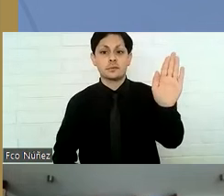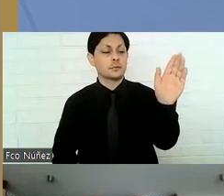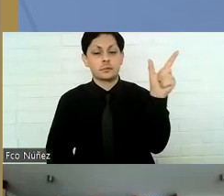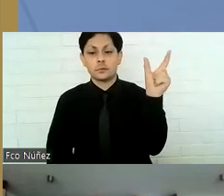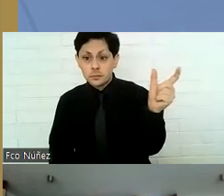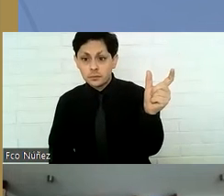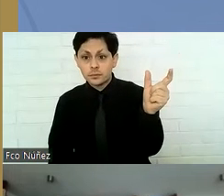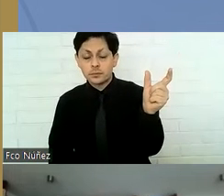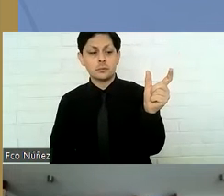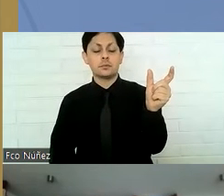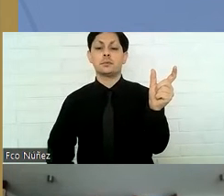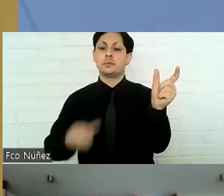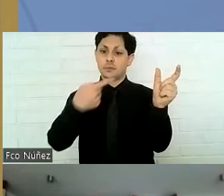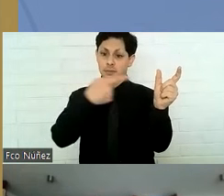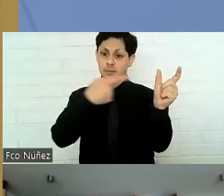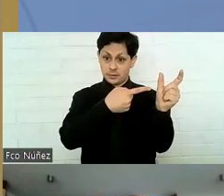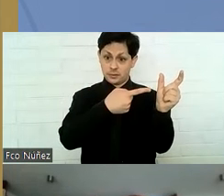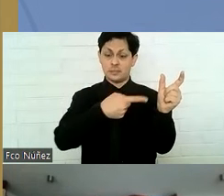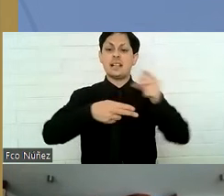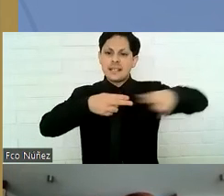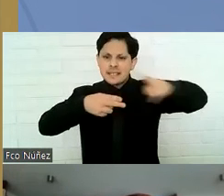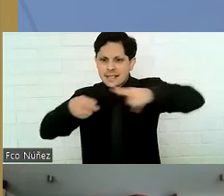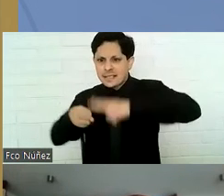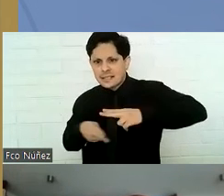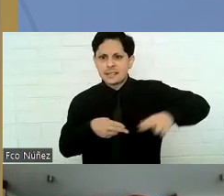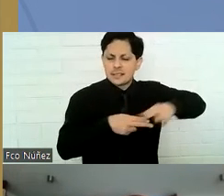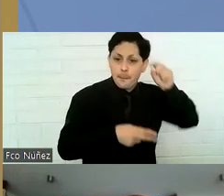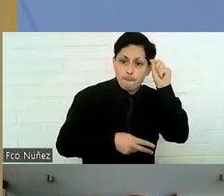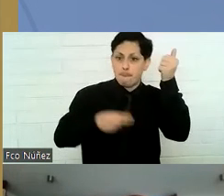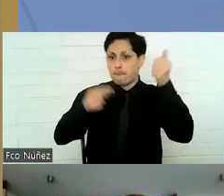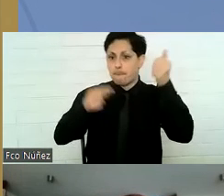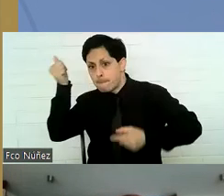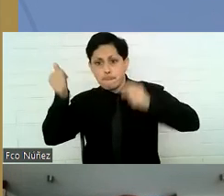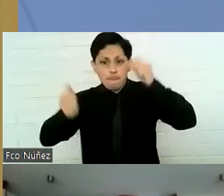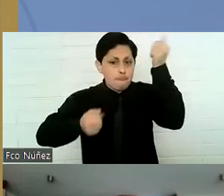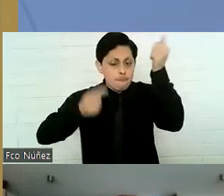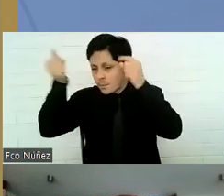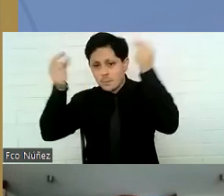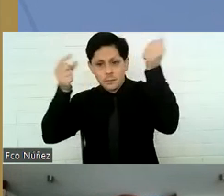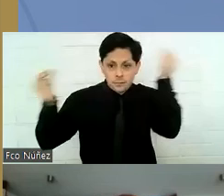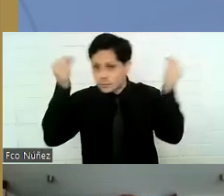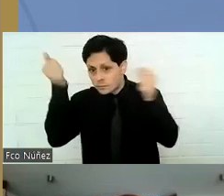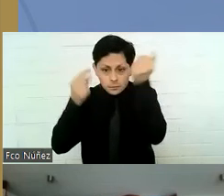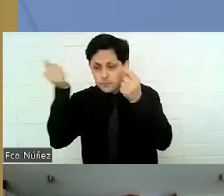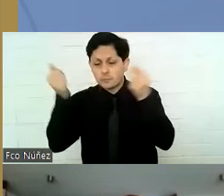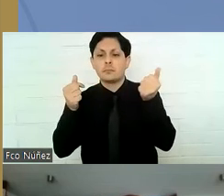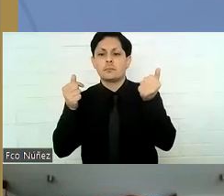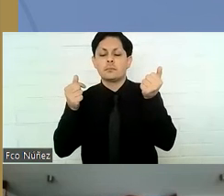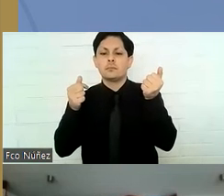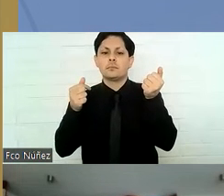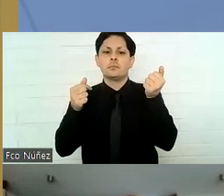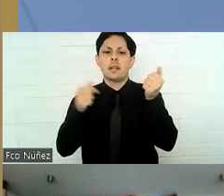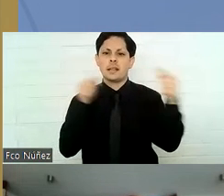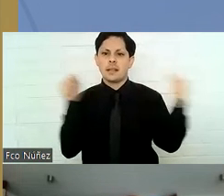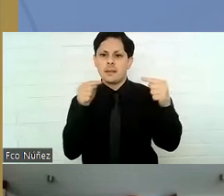conceptualizarla y a hacer prácticas innovadoras y creativas. ¿Por qué? Porque la interpelación tiene ese